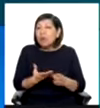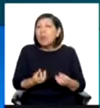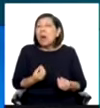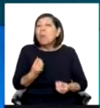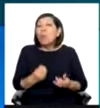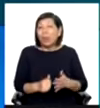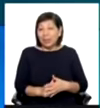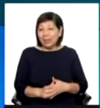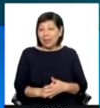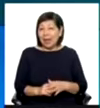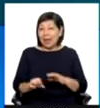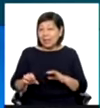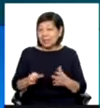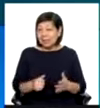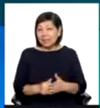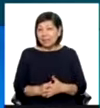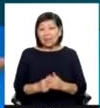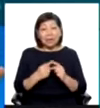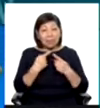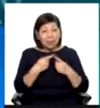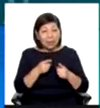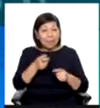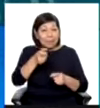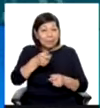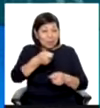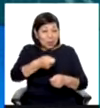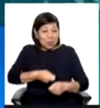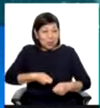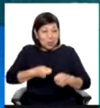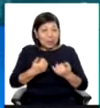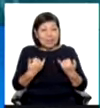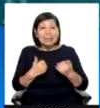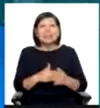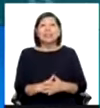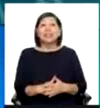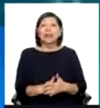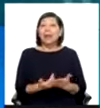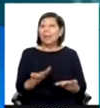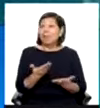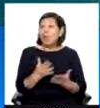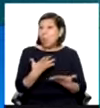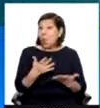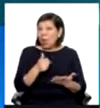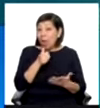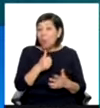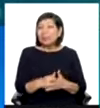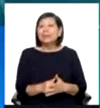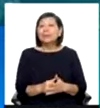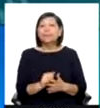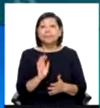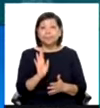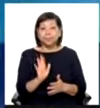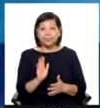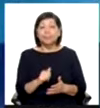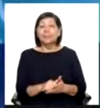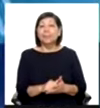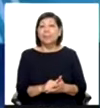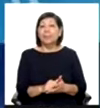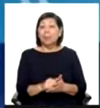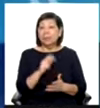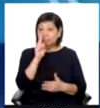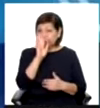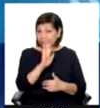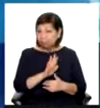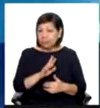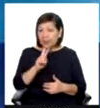puede justamente invocar a los agricultores que utilicen esto a pesar que no hay agua? Sí, a ver, nosotros a nivel